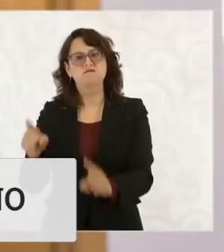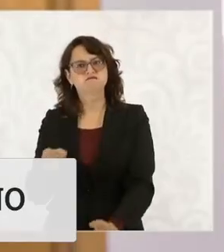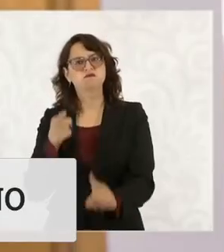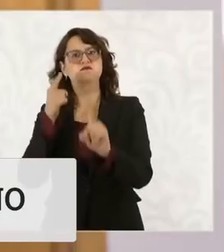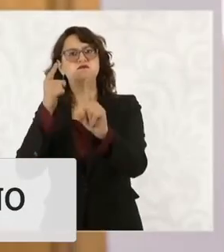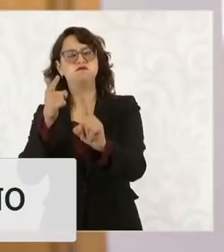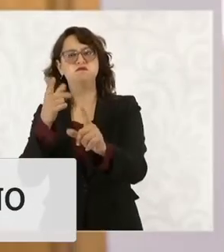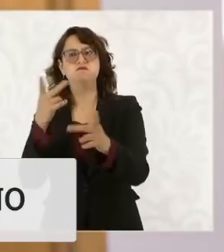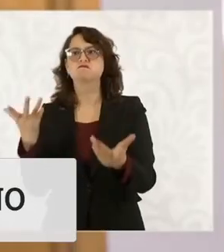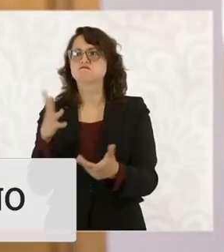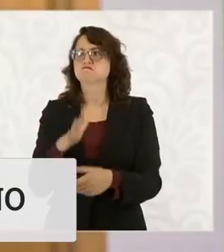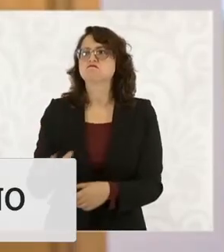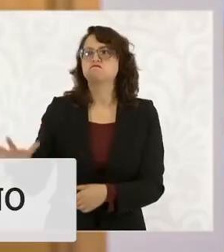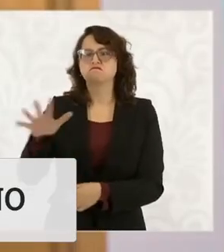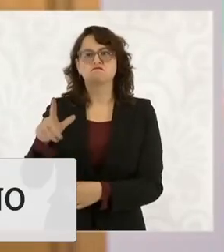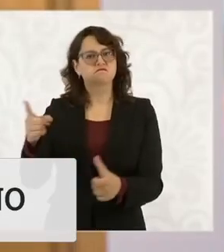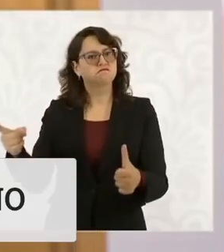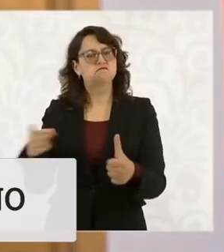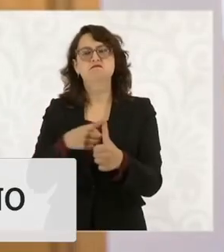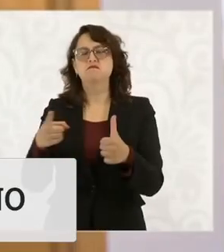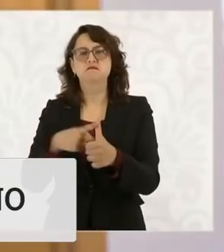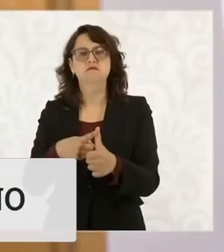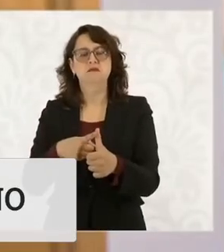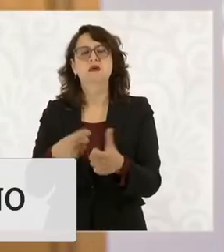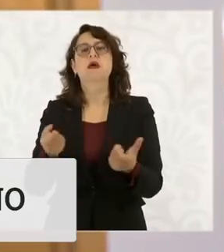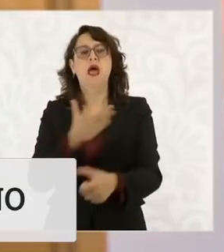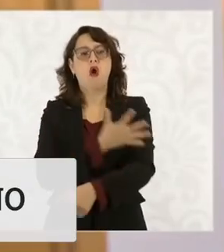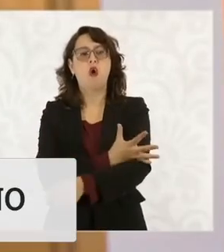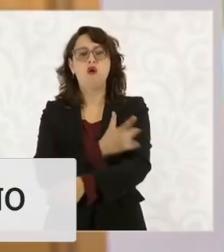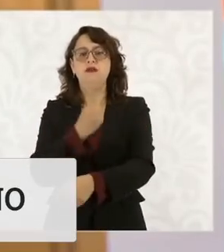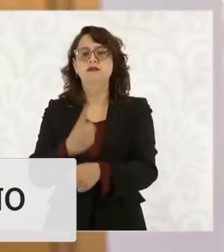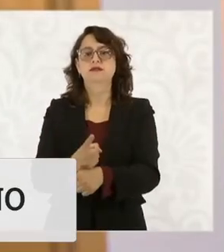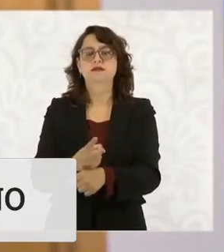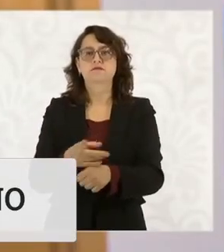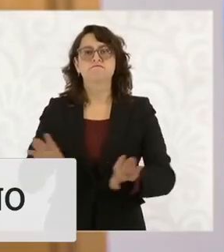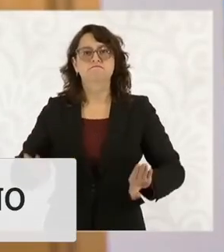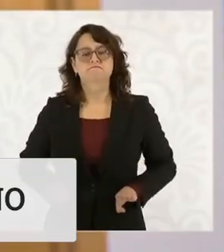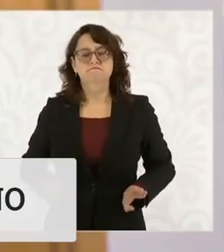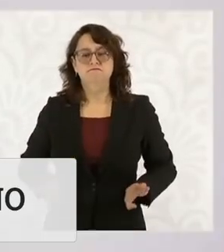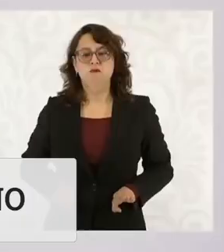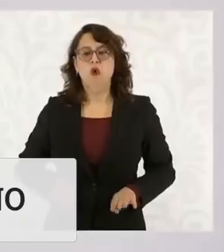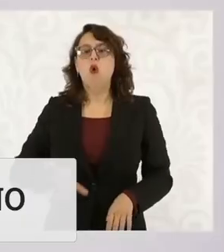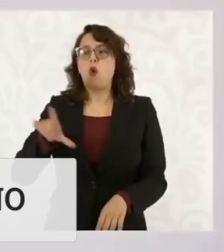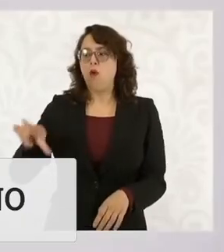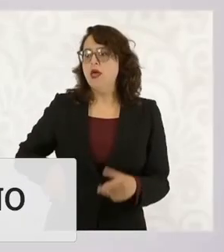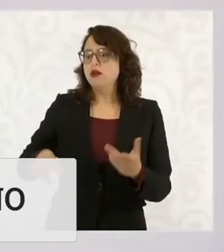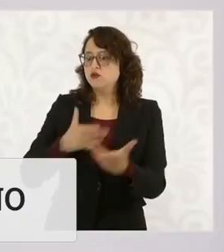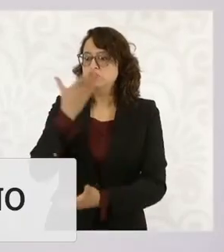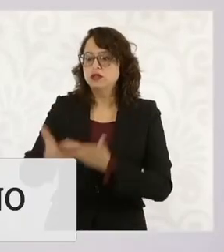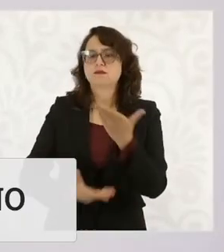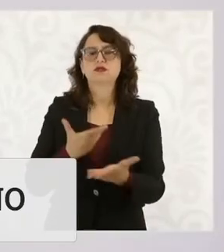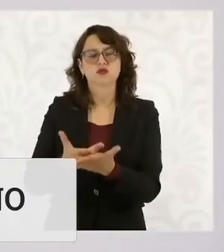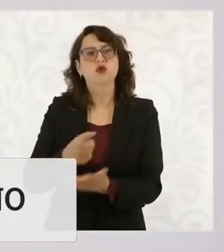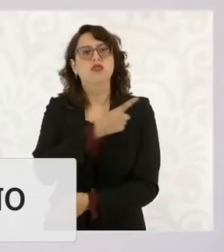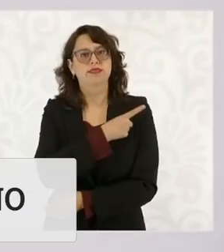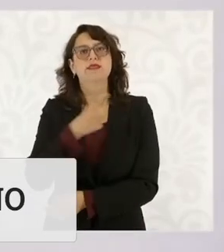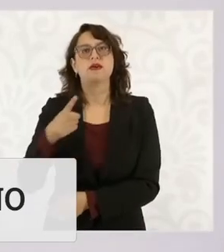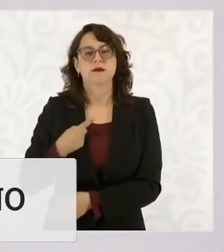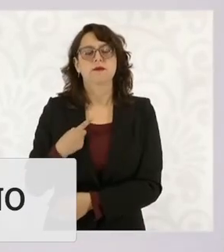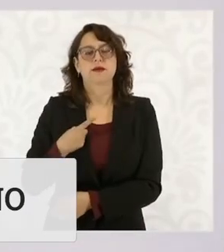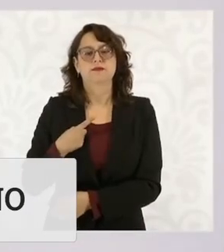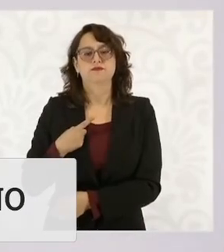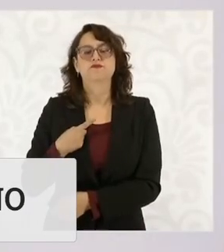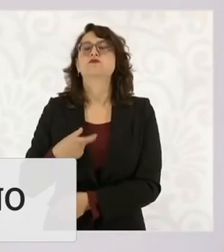y a la honestidad como principio rector de la vida y del servicio público. Hoy vengo a